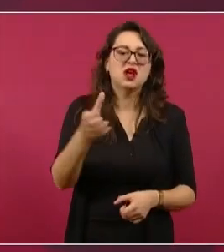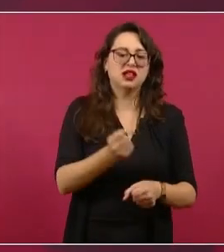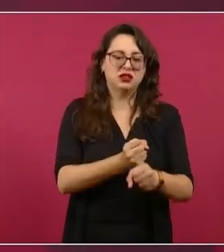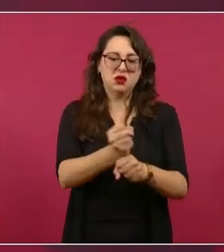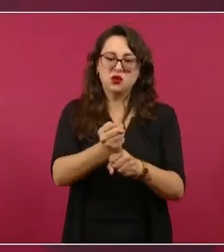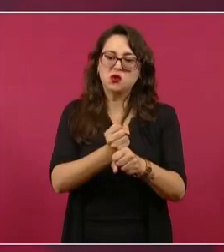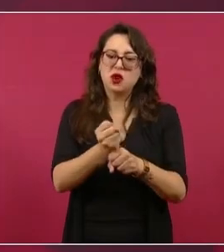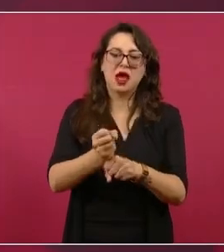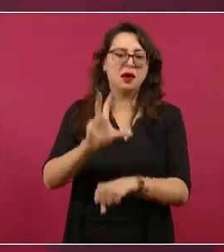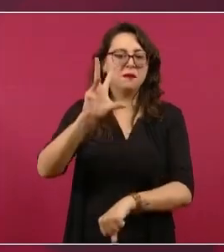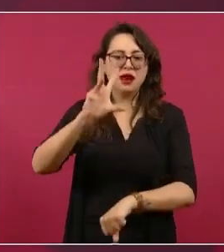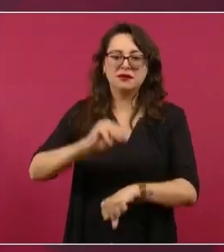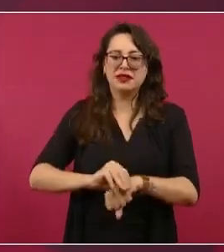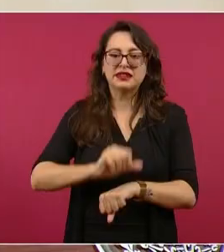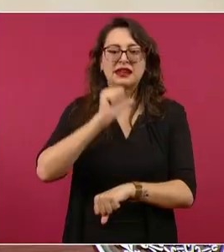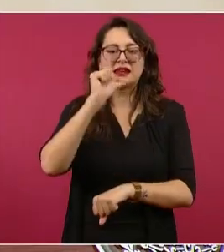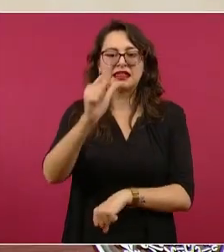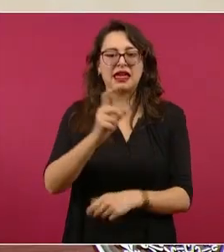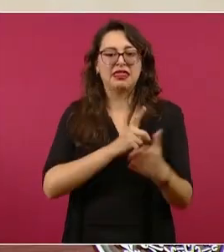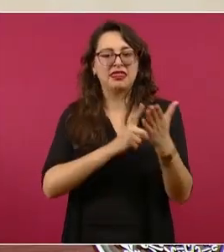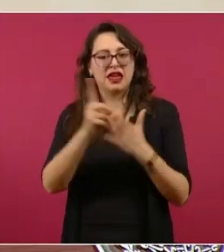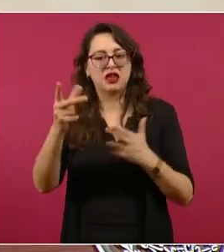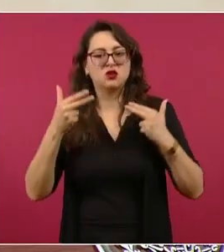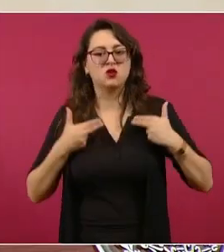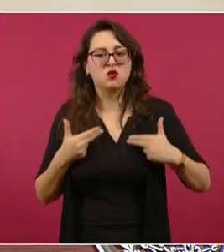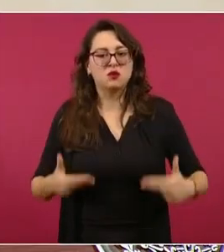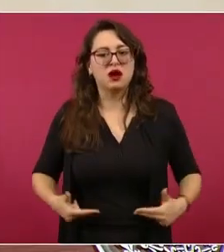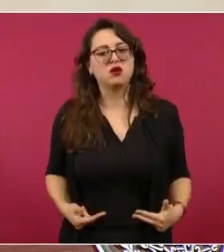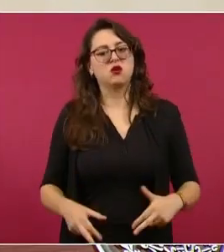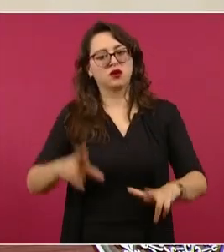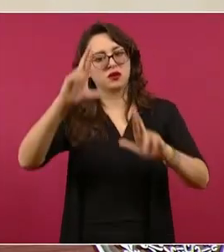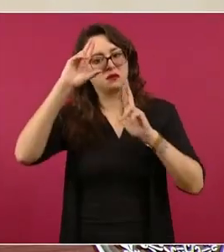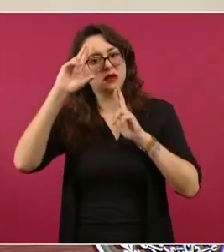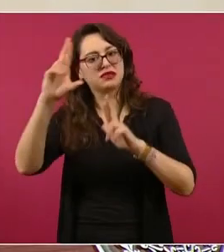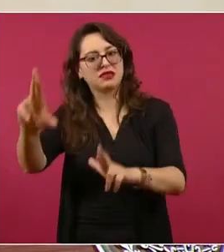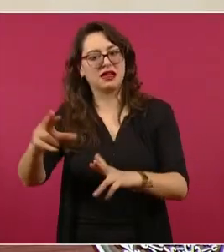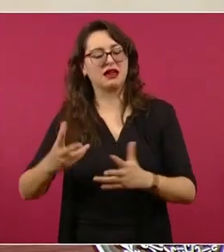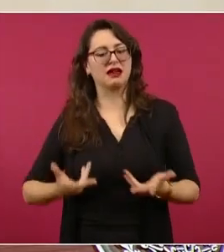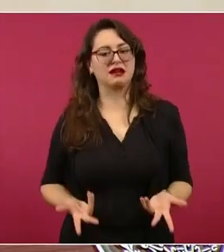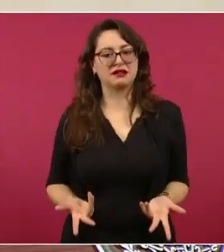a respetar los derechos humanos,